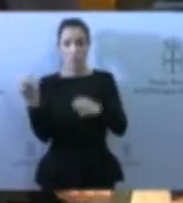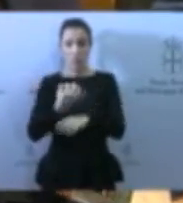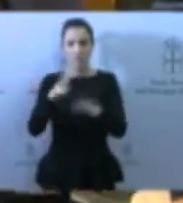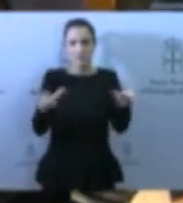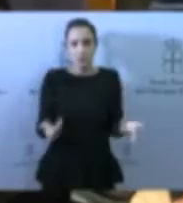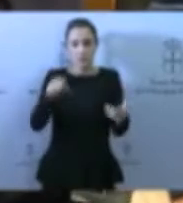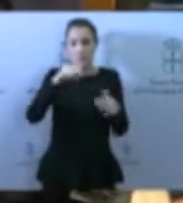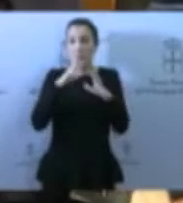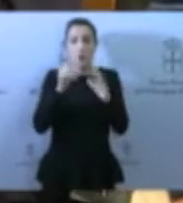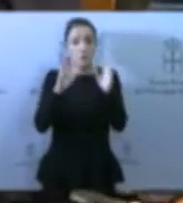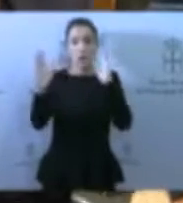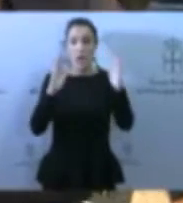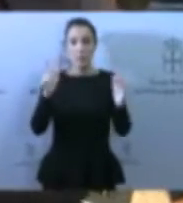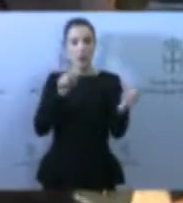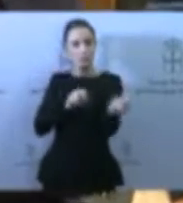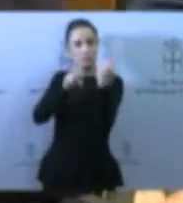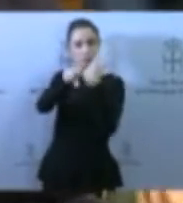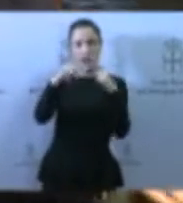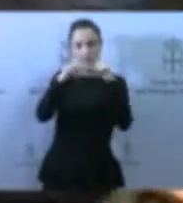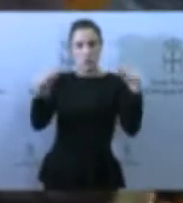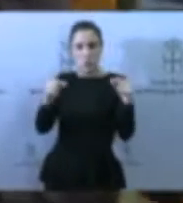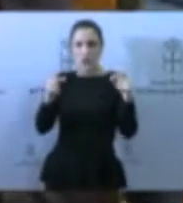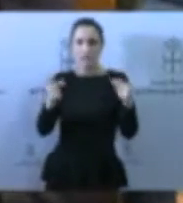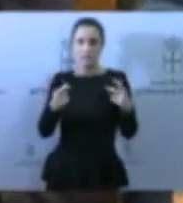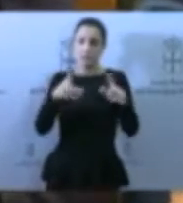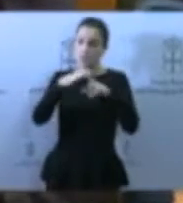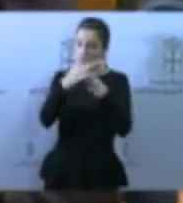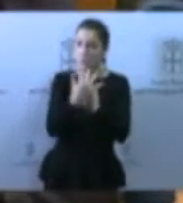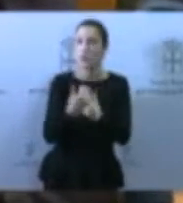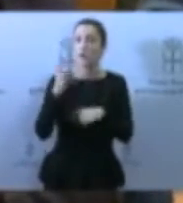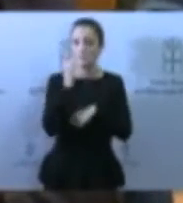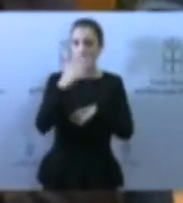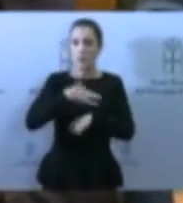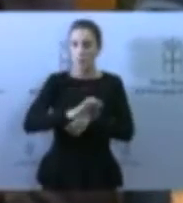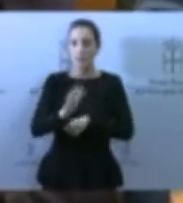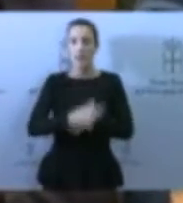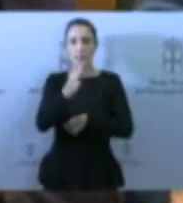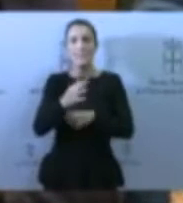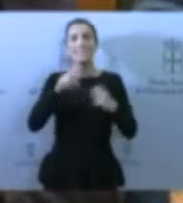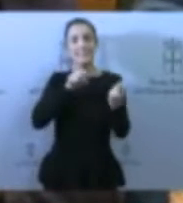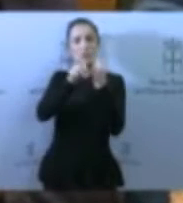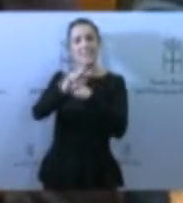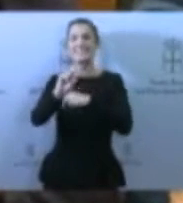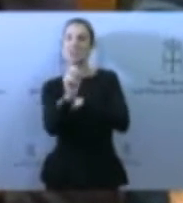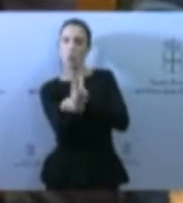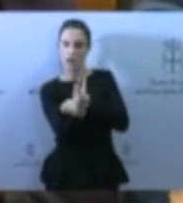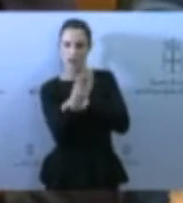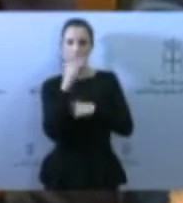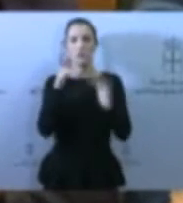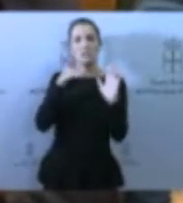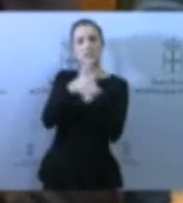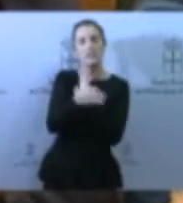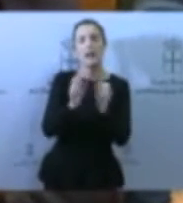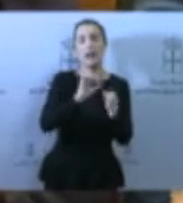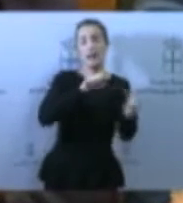carreteres asturianes, fundamentalmente les carreteres secundarias que vertebren les comunicaciones interiores, que son esas que comuniquen pueblos y parroquias.